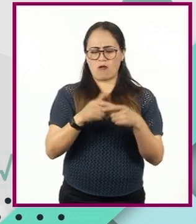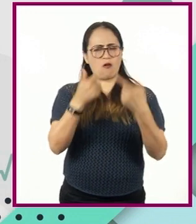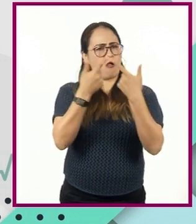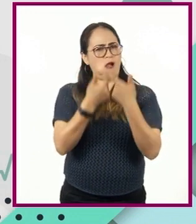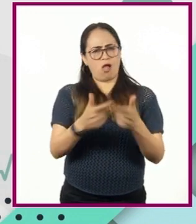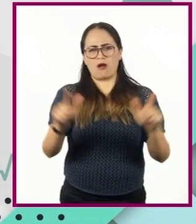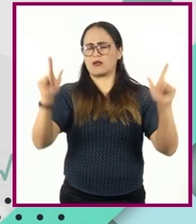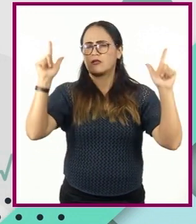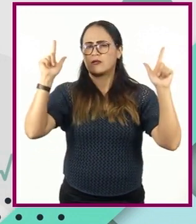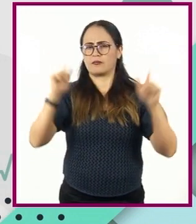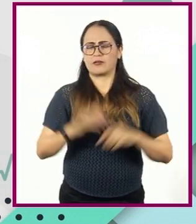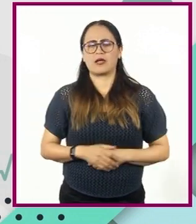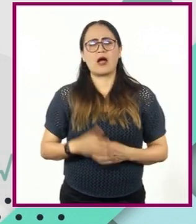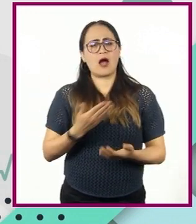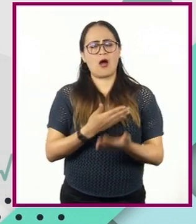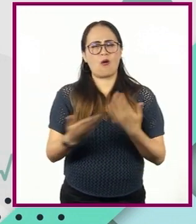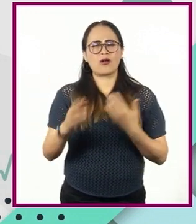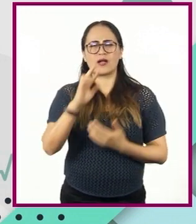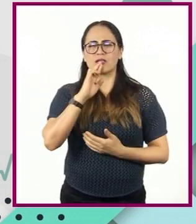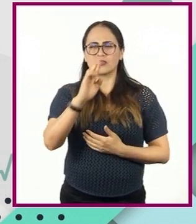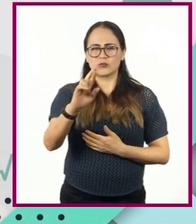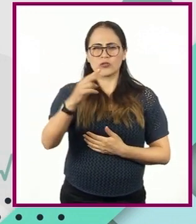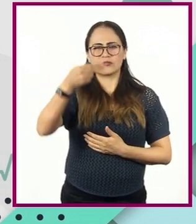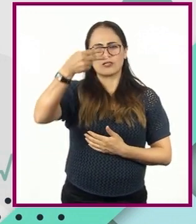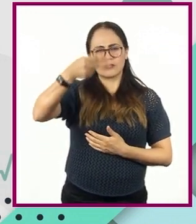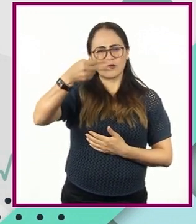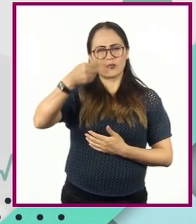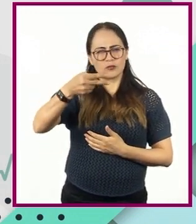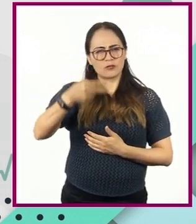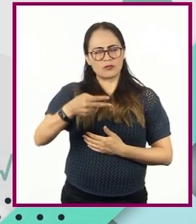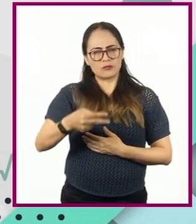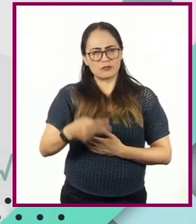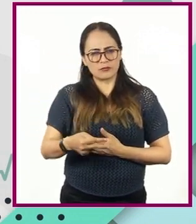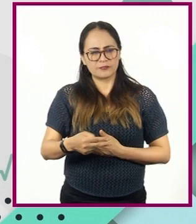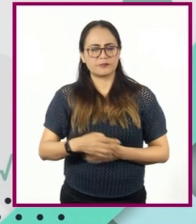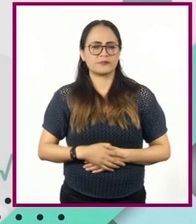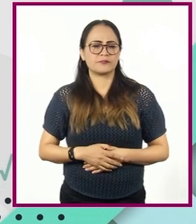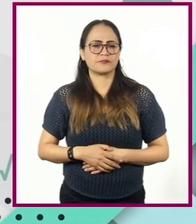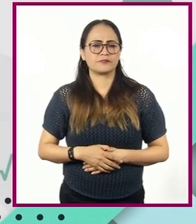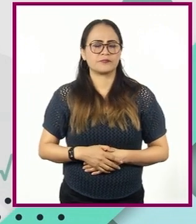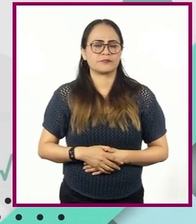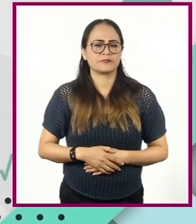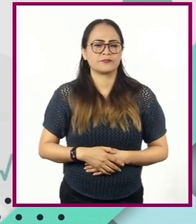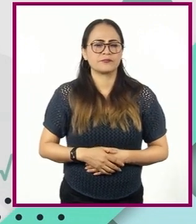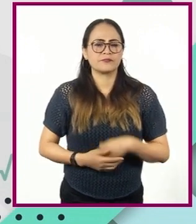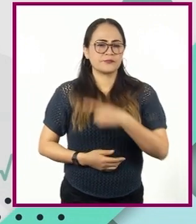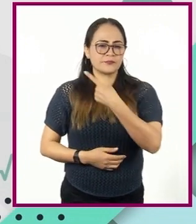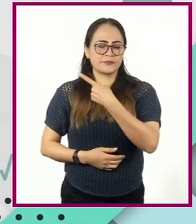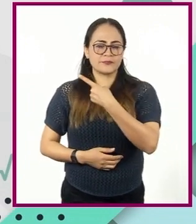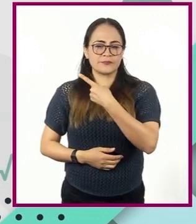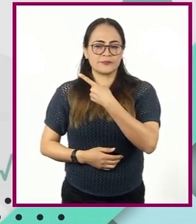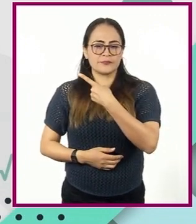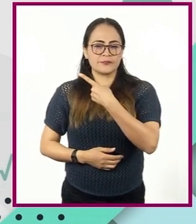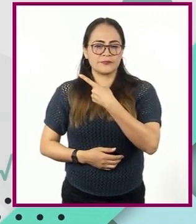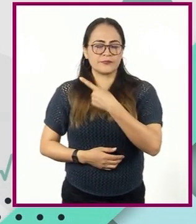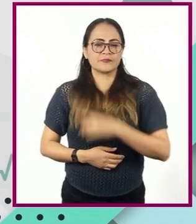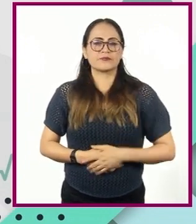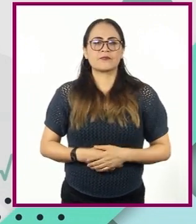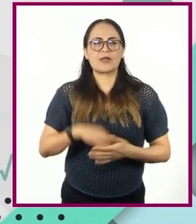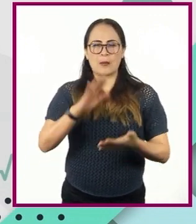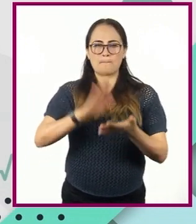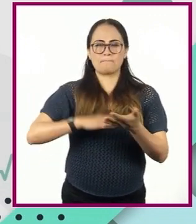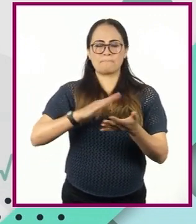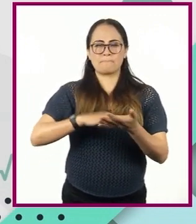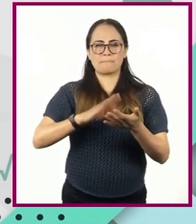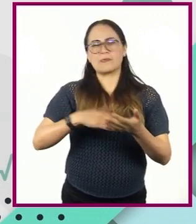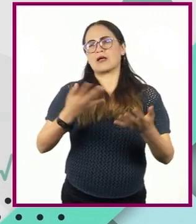ello tenemos el resultado de cada una de las oraciones numéricas. Al resolver, con ayuda de la hoja